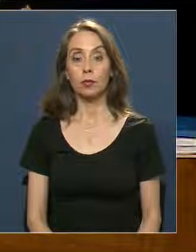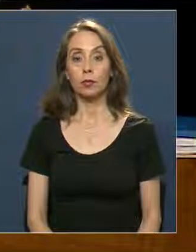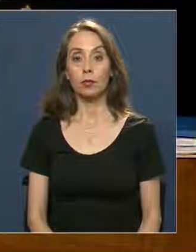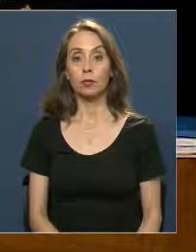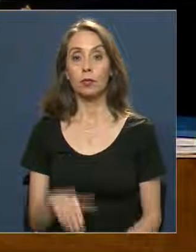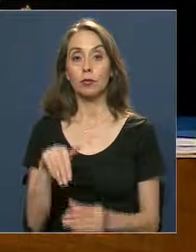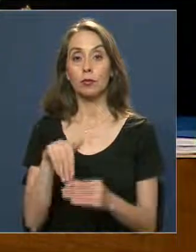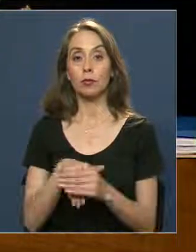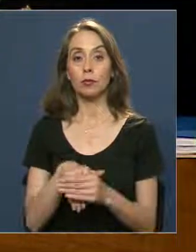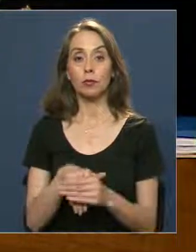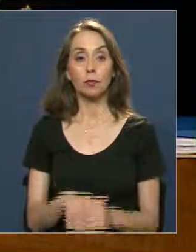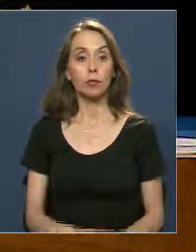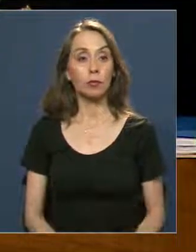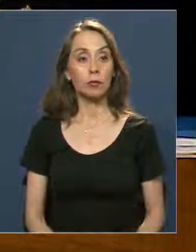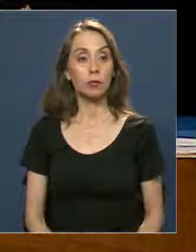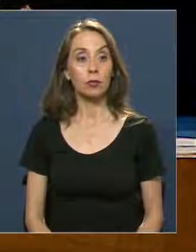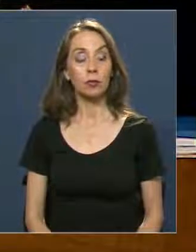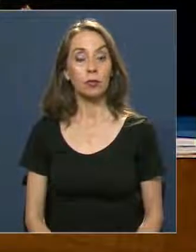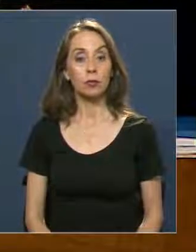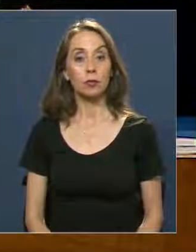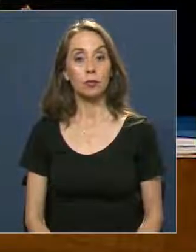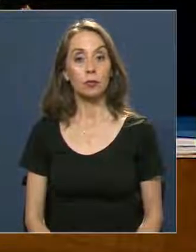En votación.